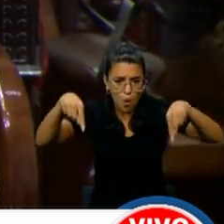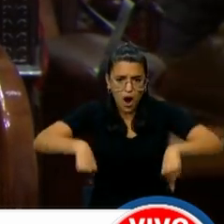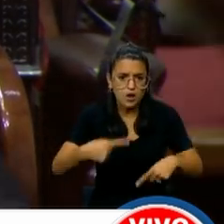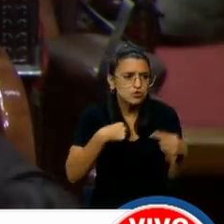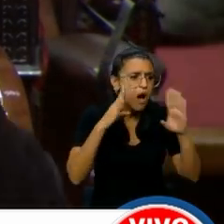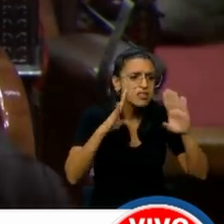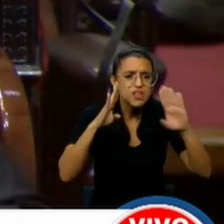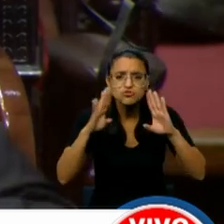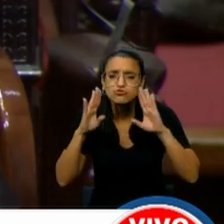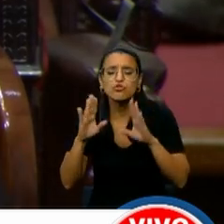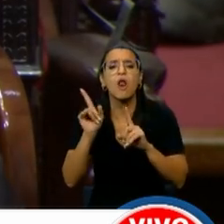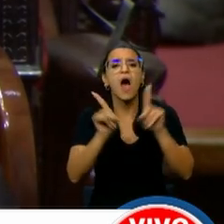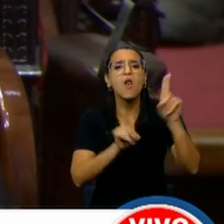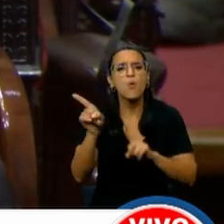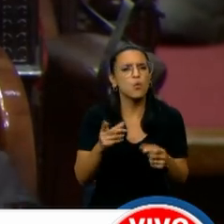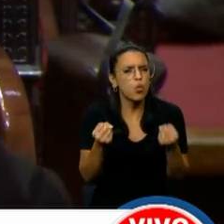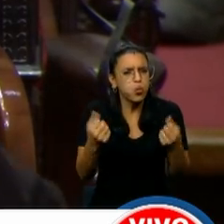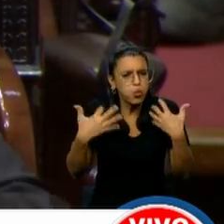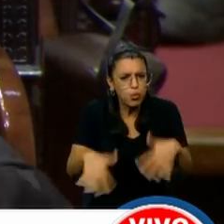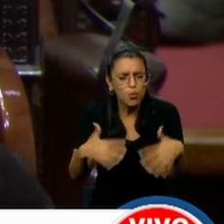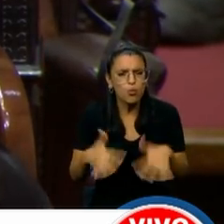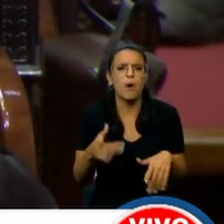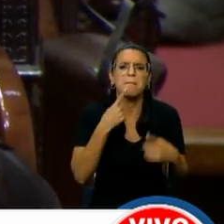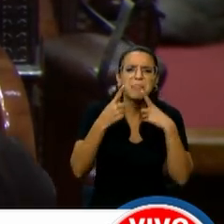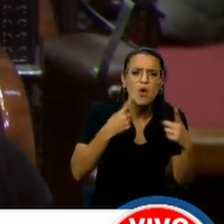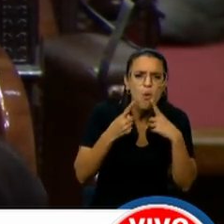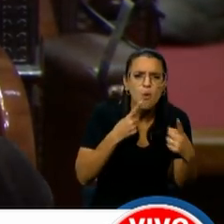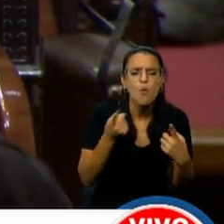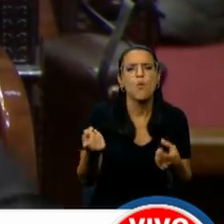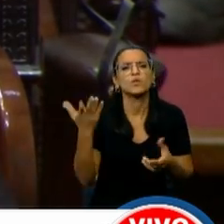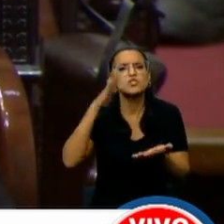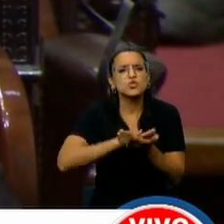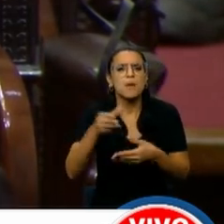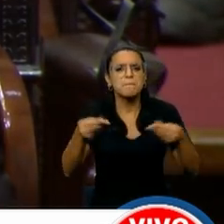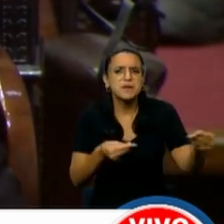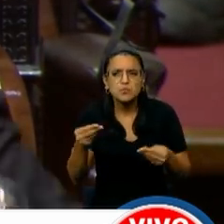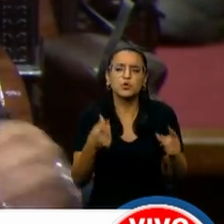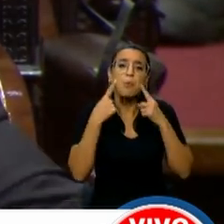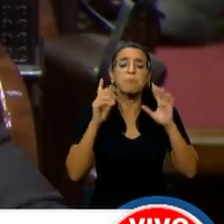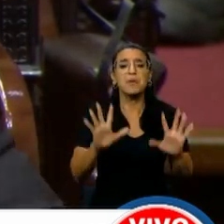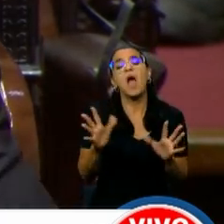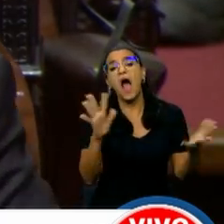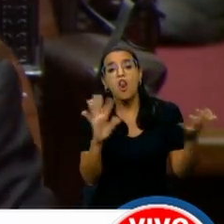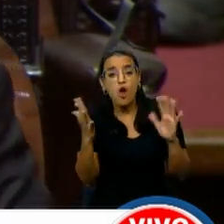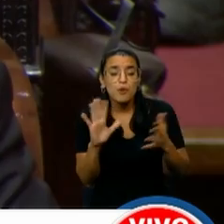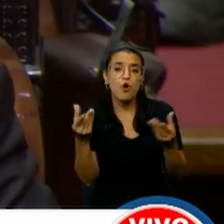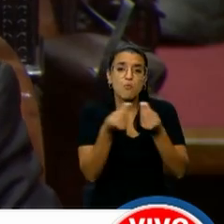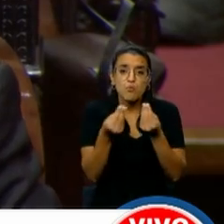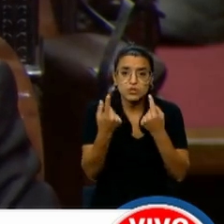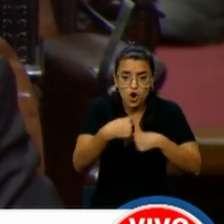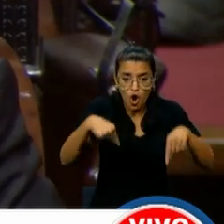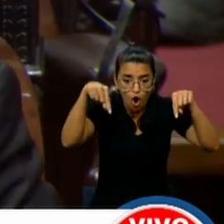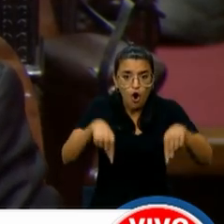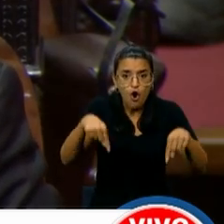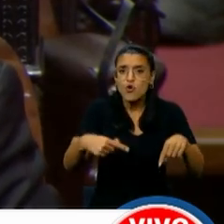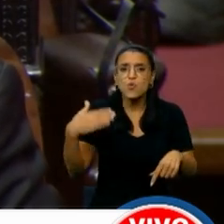donde fijaron posiciones durísimas donde hicieron preguntas respecto al presupuesto miren a lo mejor muchas de las cosas que hoy